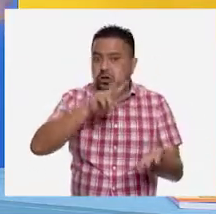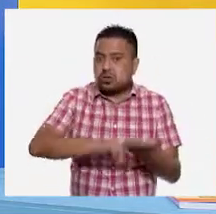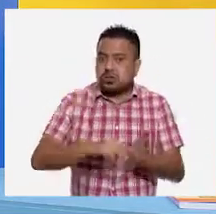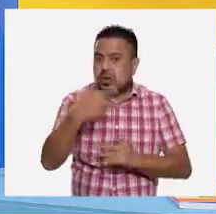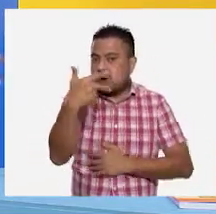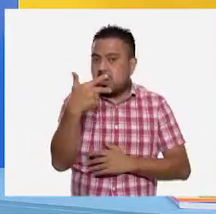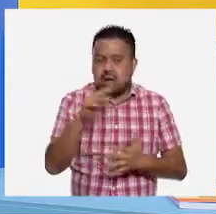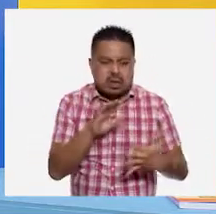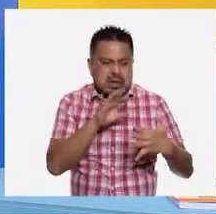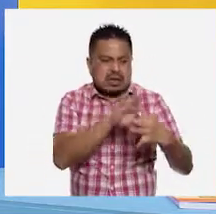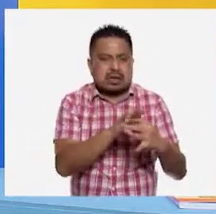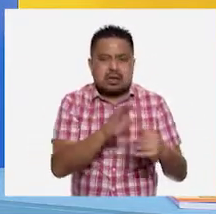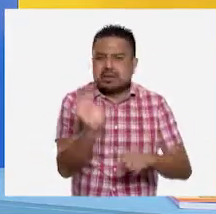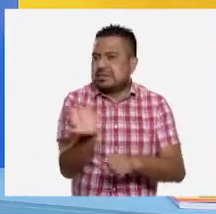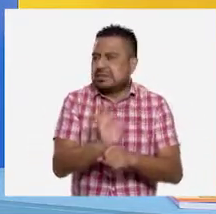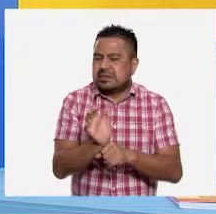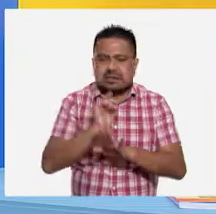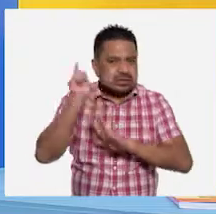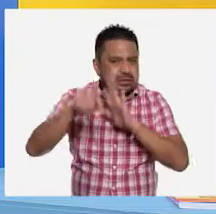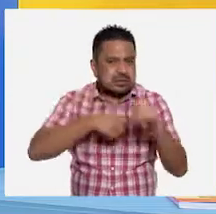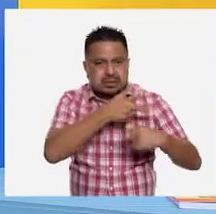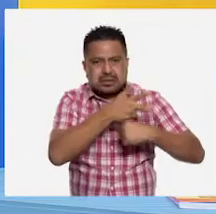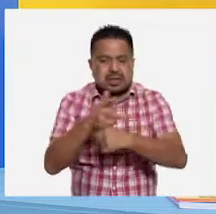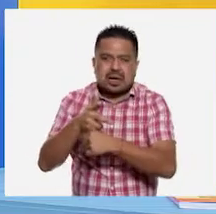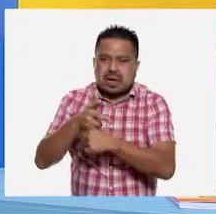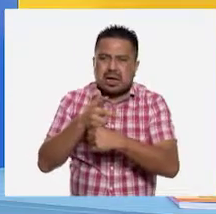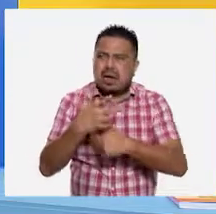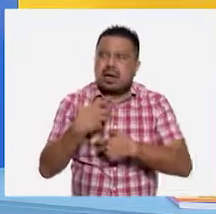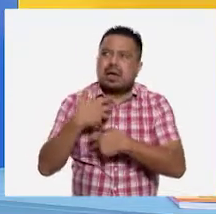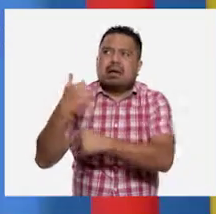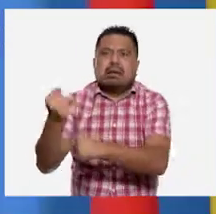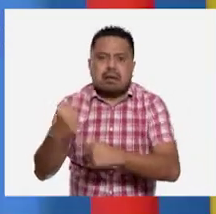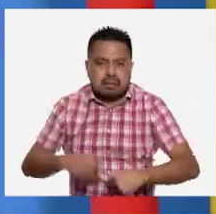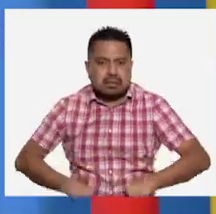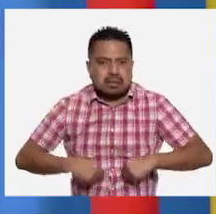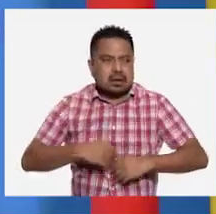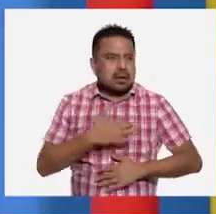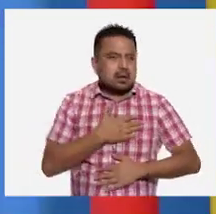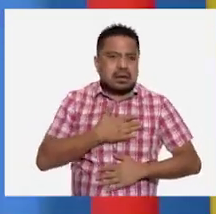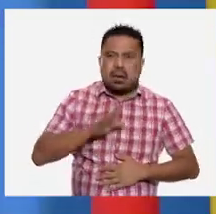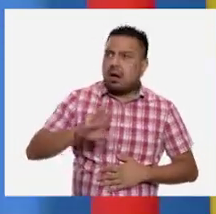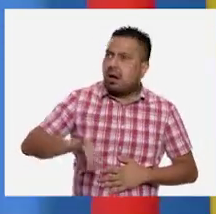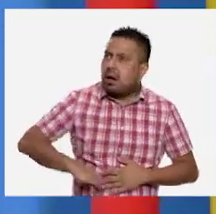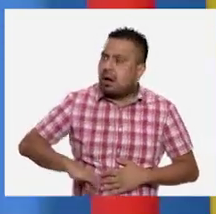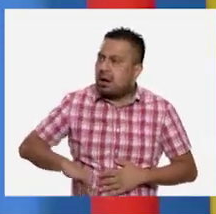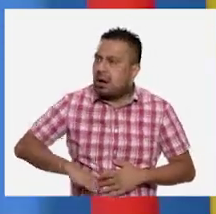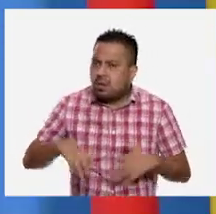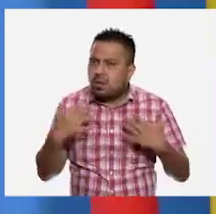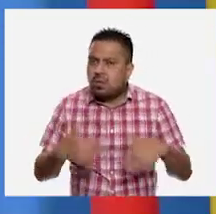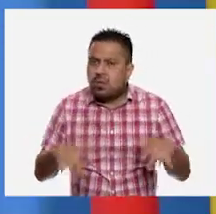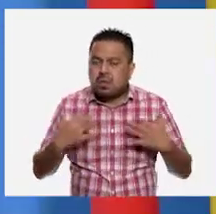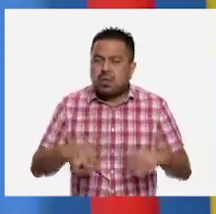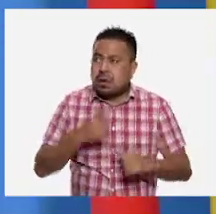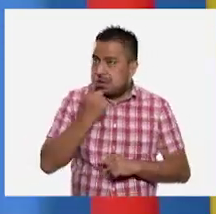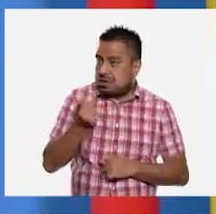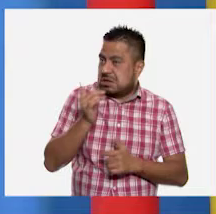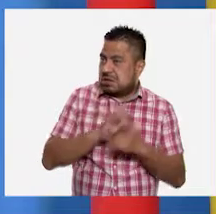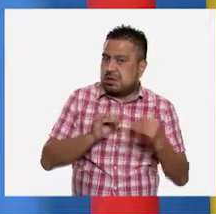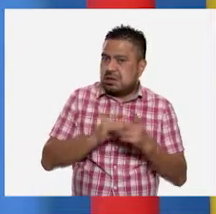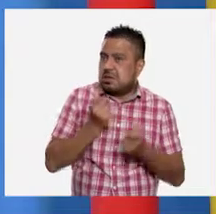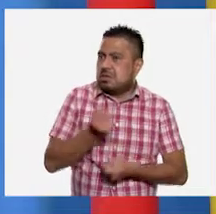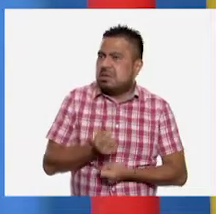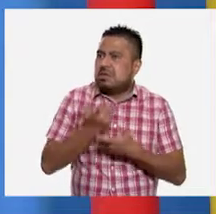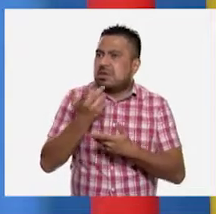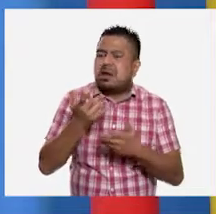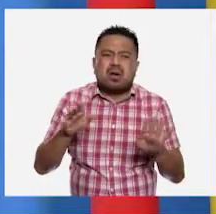una adaptación cinematográfica de su libro Arráncame la vida. ¡Oh, qué interesante! Con razón se dice que estas expresiones son